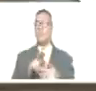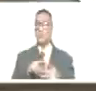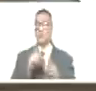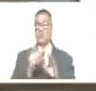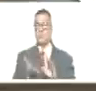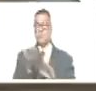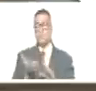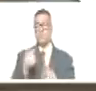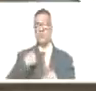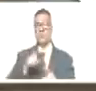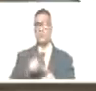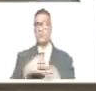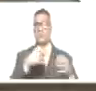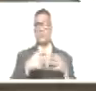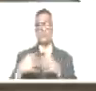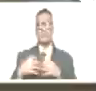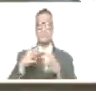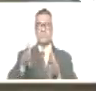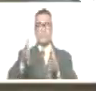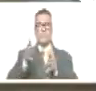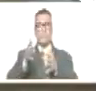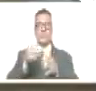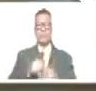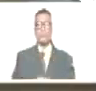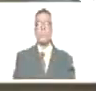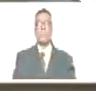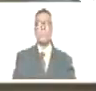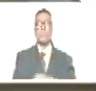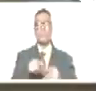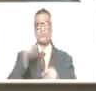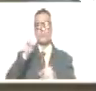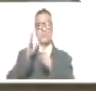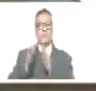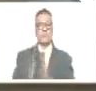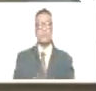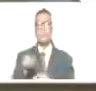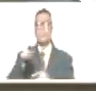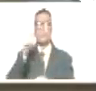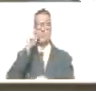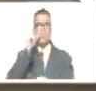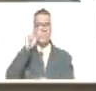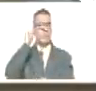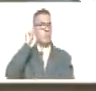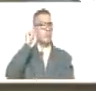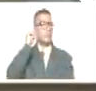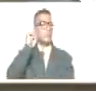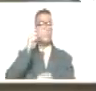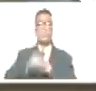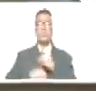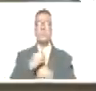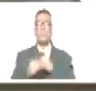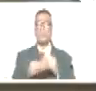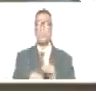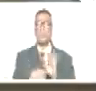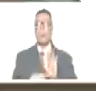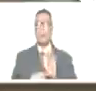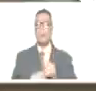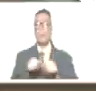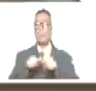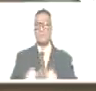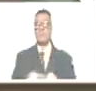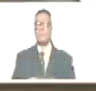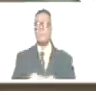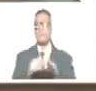las batallas victoriosas que como venezolanos y venezolanas hemos dado para preservar